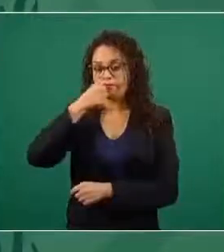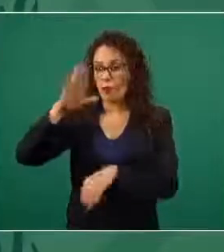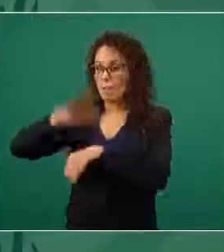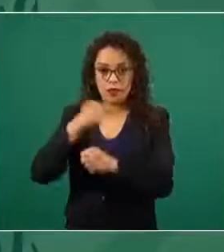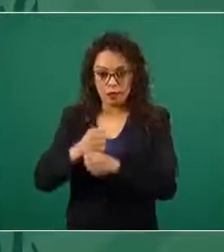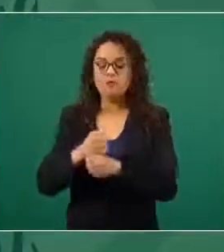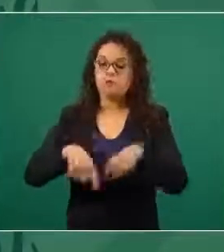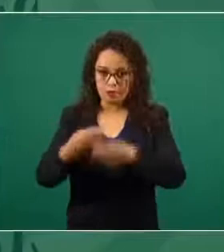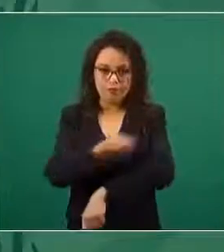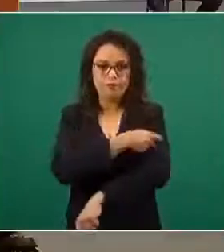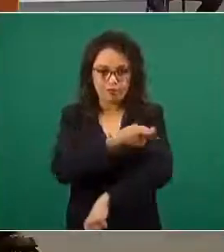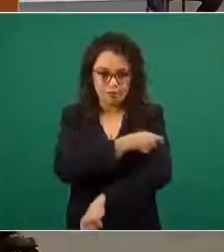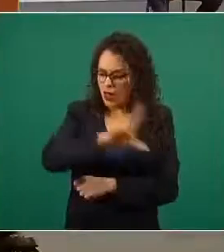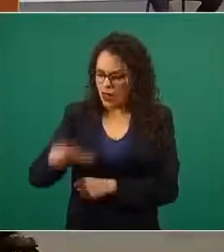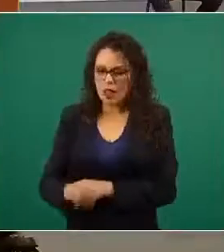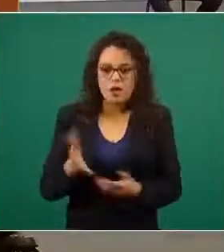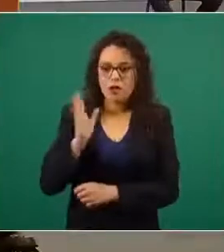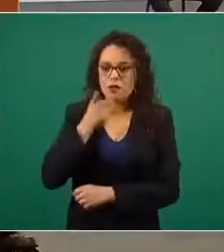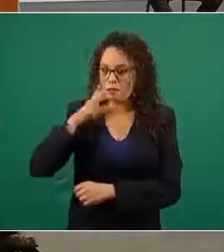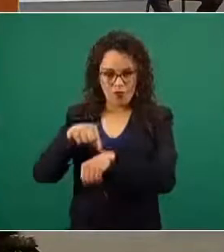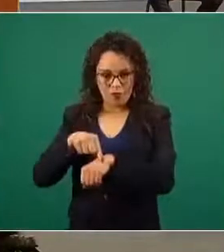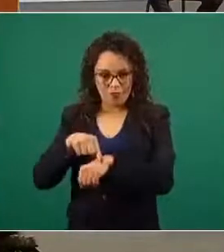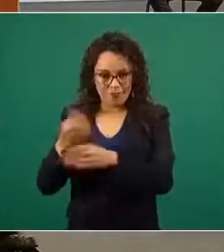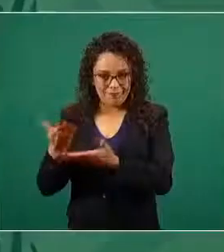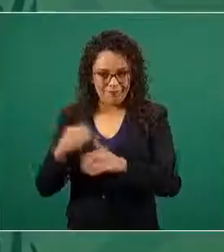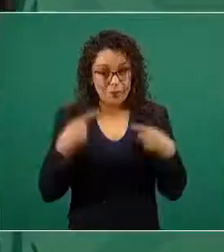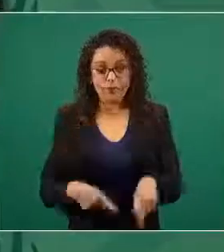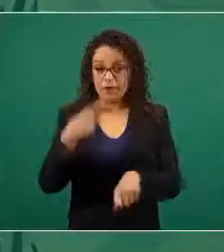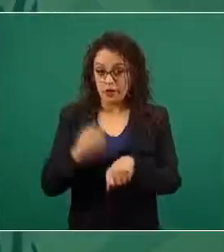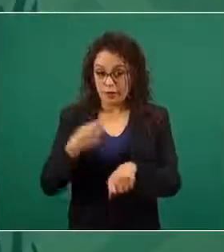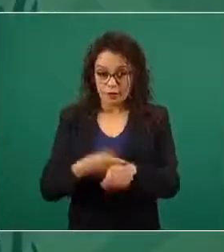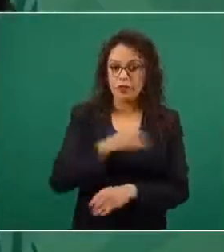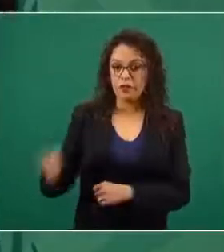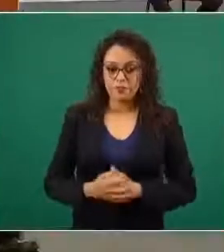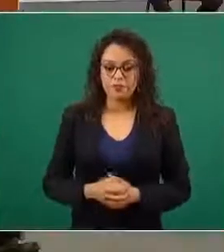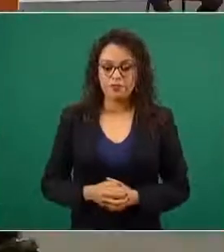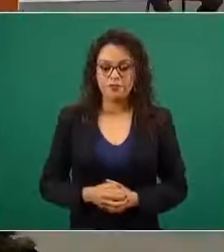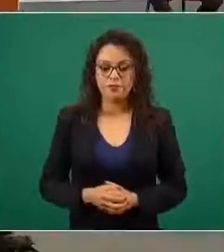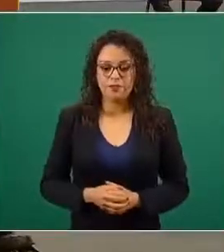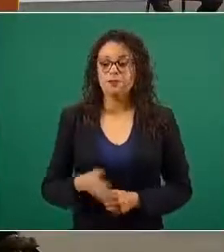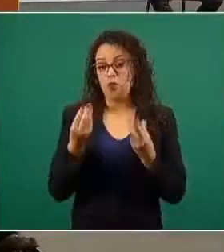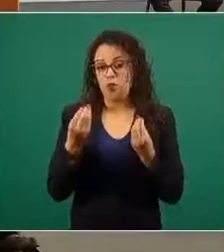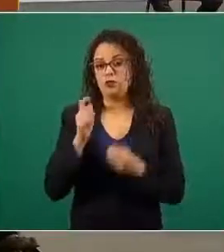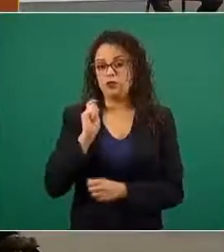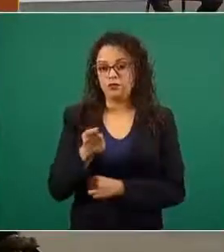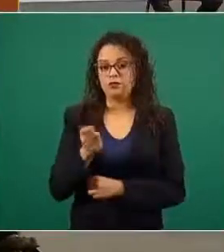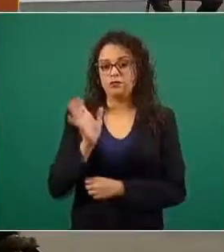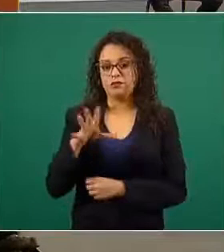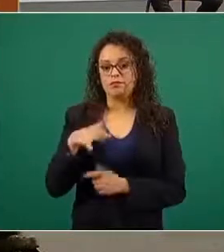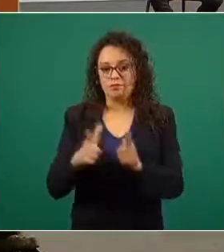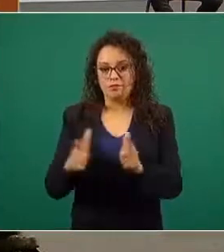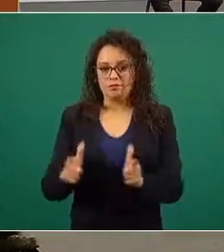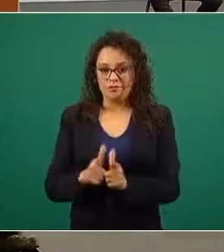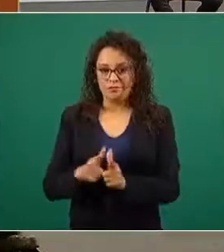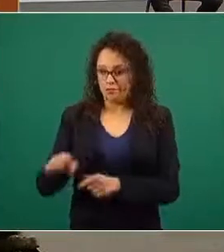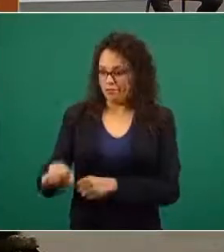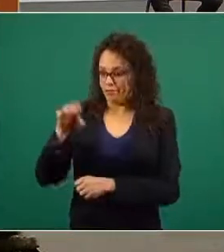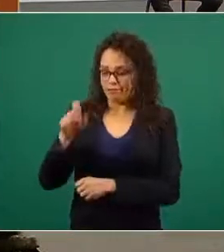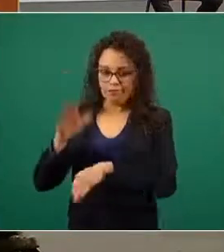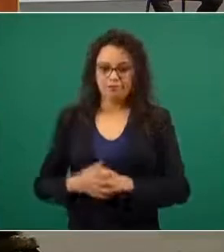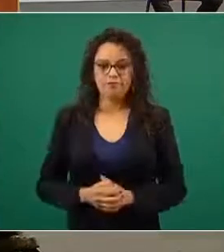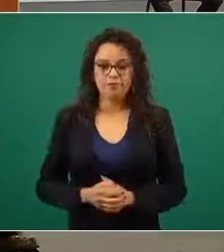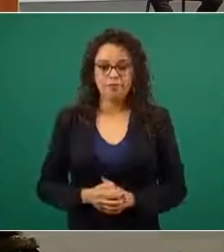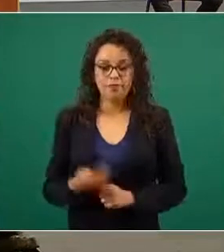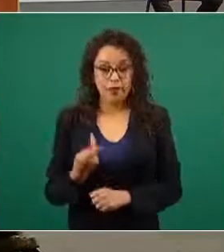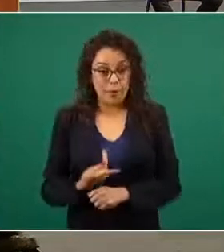años. ¿Qué sigue? Bueno, como lo mencionó aquí el doctor, enfermos crónicos. Muchos están ya en la edad de esta población preferente de 60 y